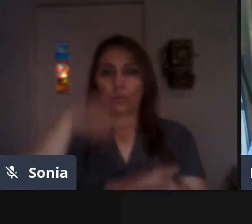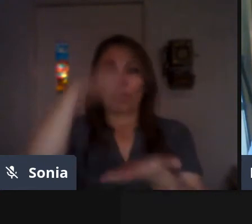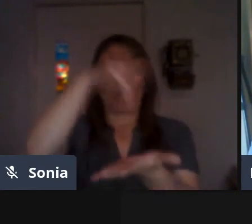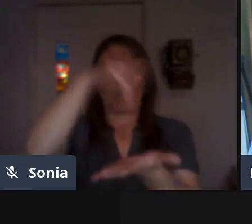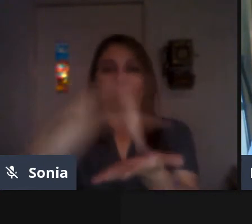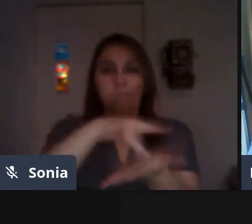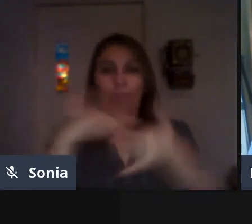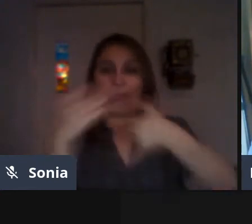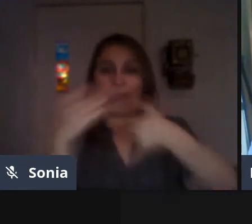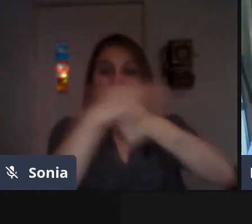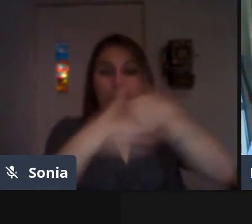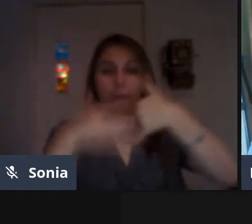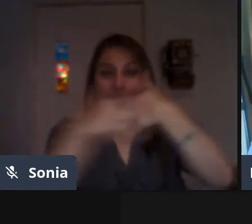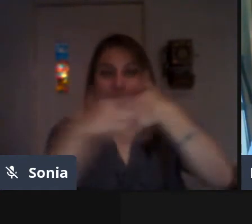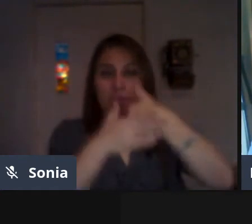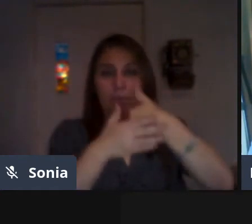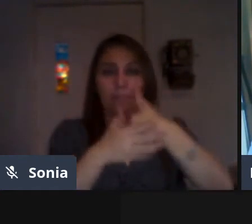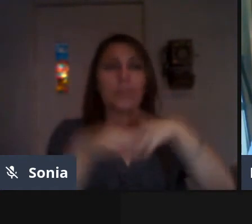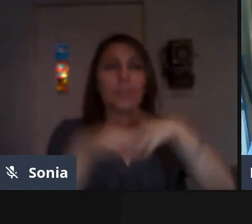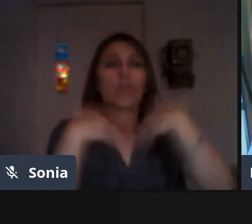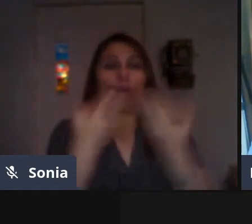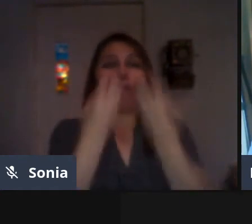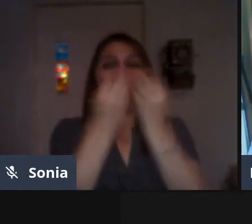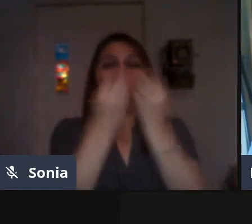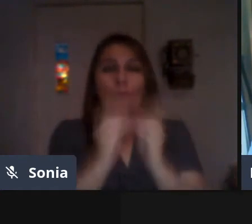los unos a los otros